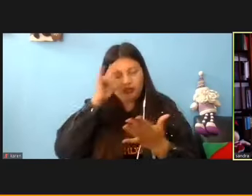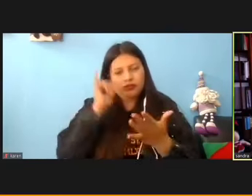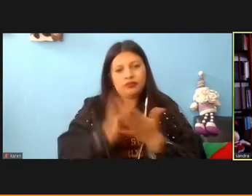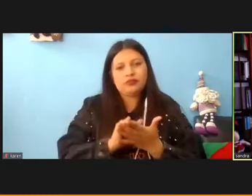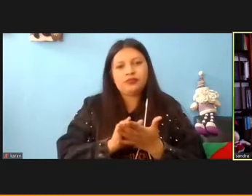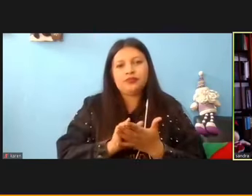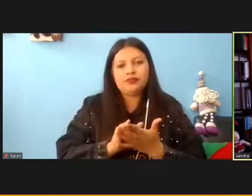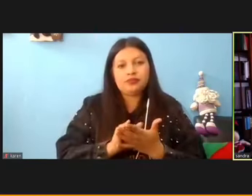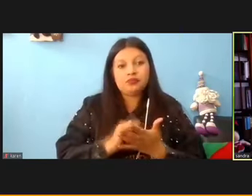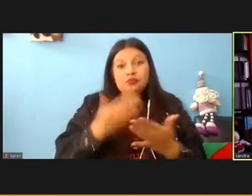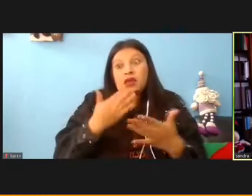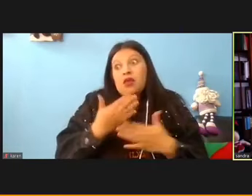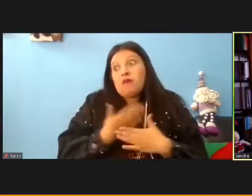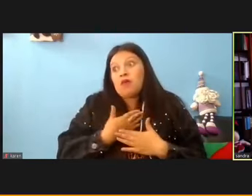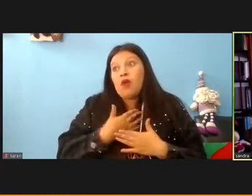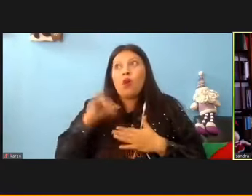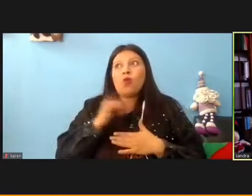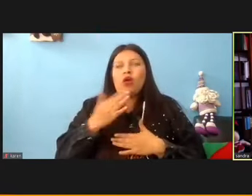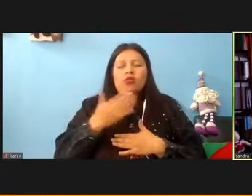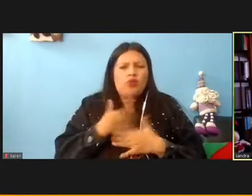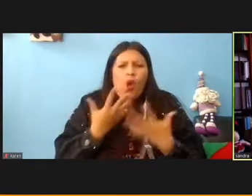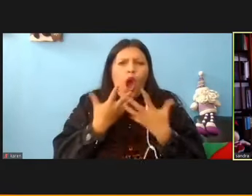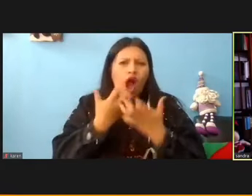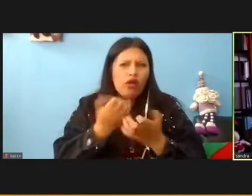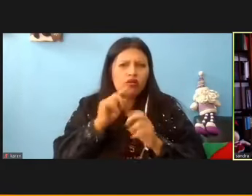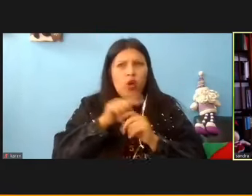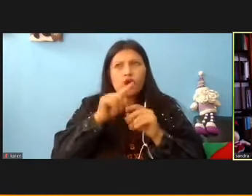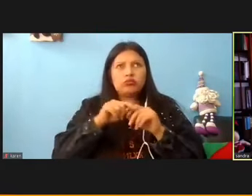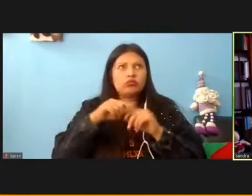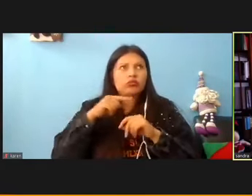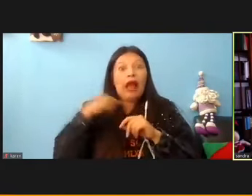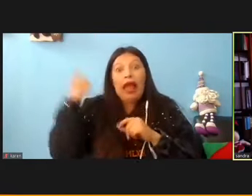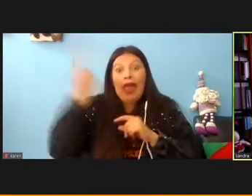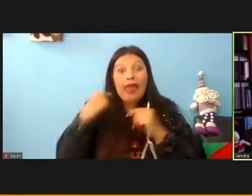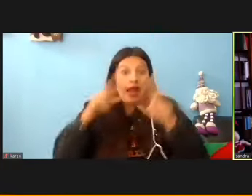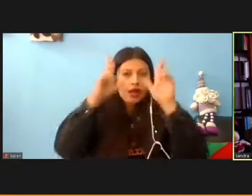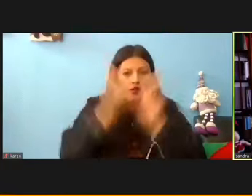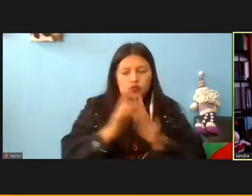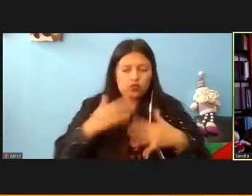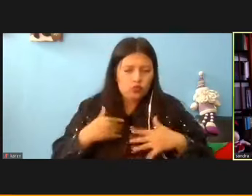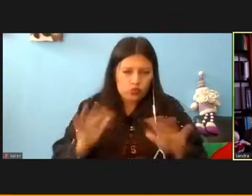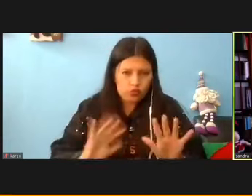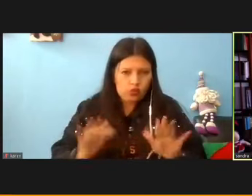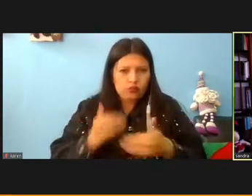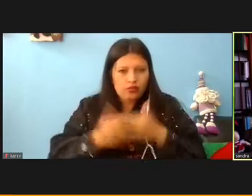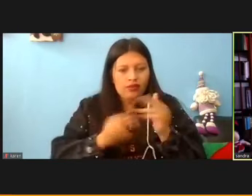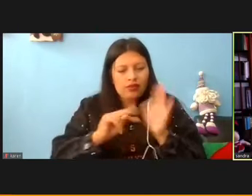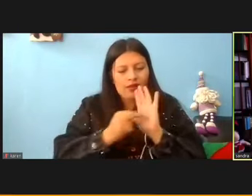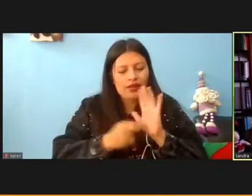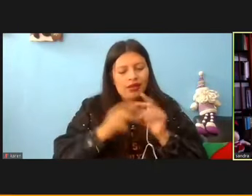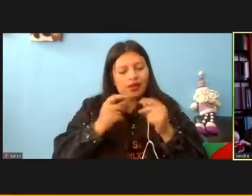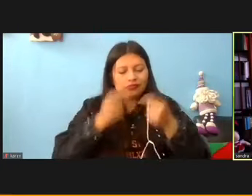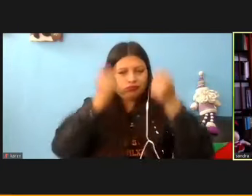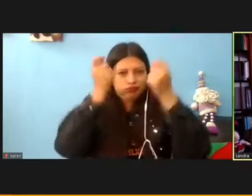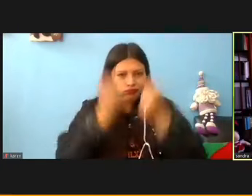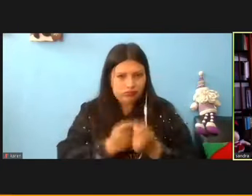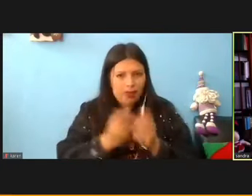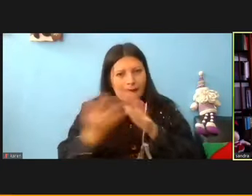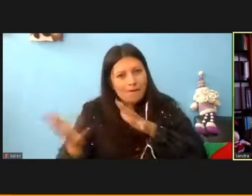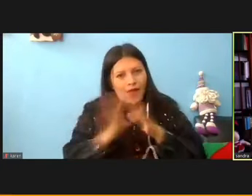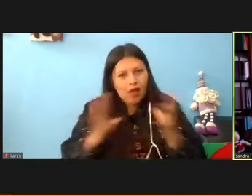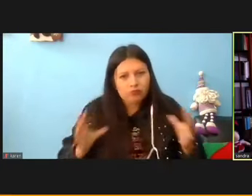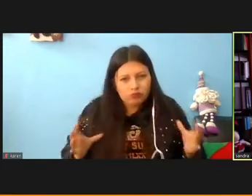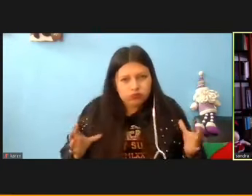sea mi pretensión hacer una síntesis global de lo que hemos venido trabajando, creo que, bueno, esto más o menos